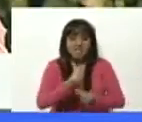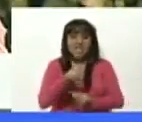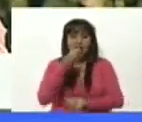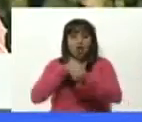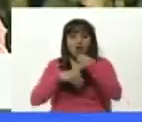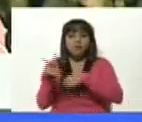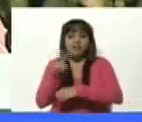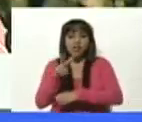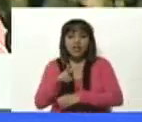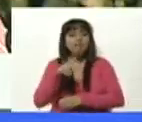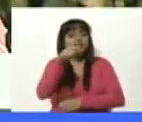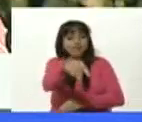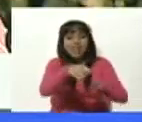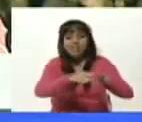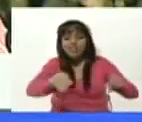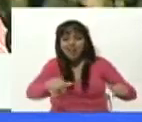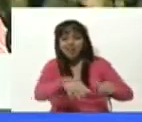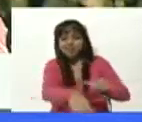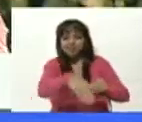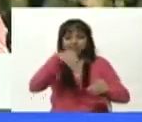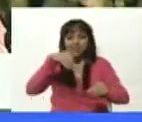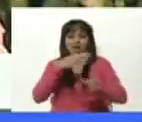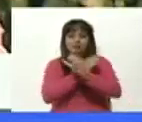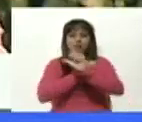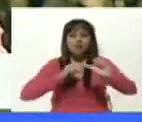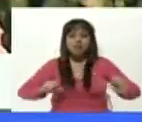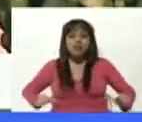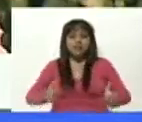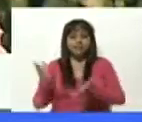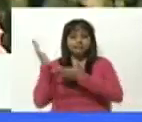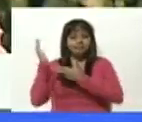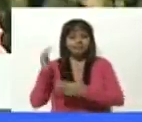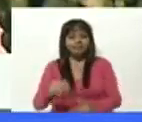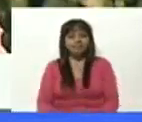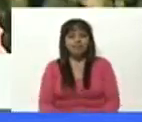ahí viene de la tierra portuguesa. Adelante, portuguesa.